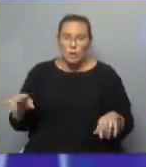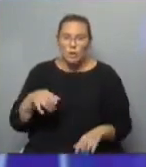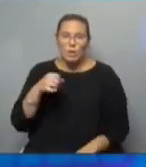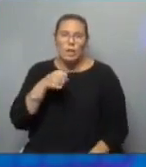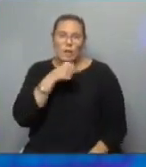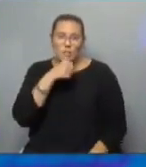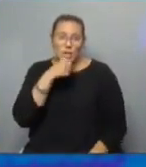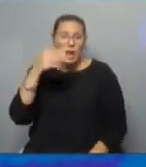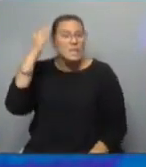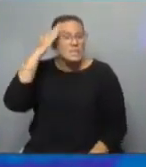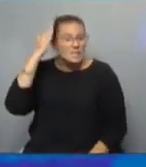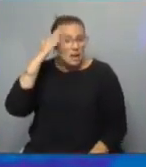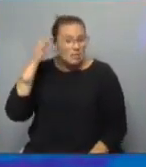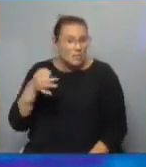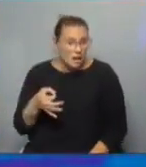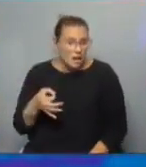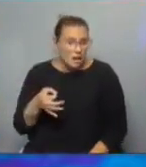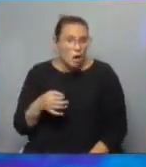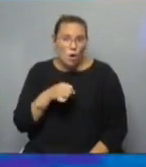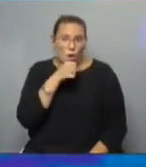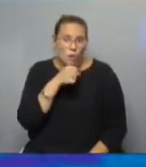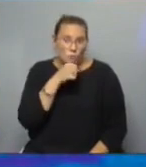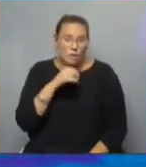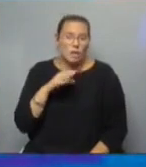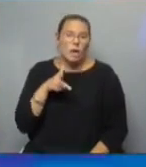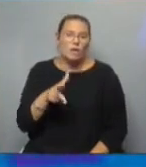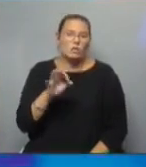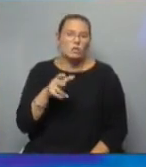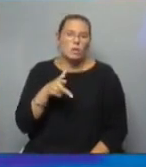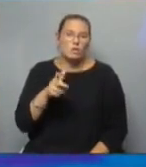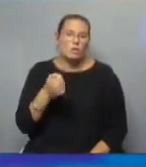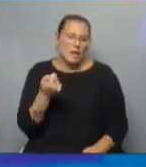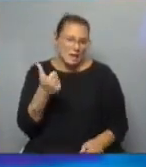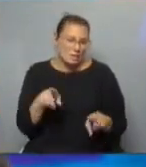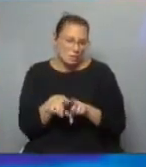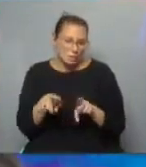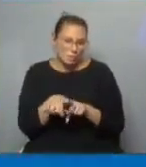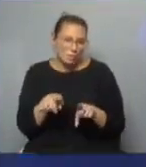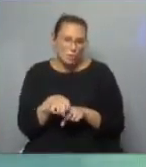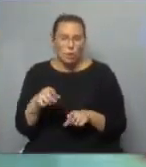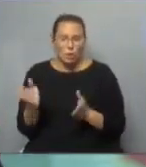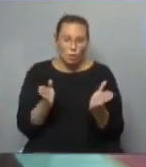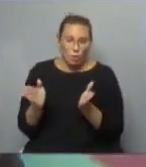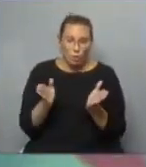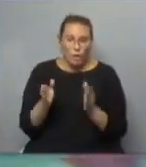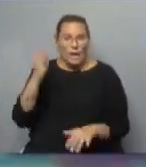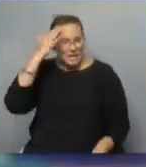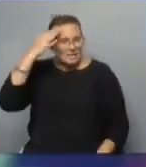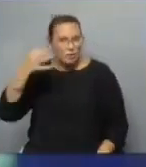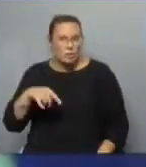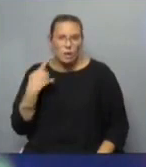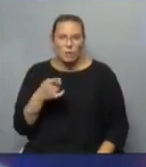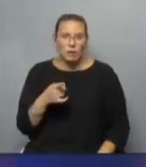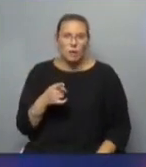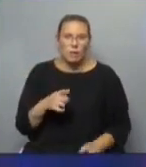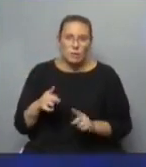sabia? La vieja sabia o la vieja chocha. Eran claro, casi claro, lo mismo. Claro. Había una y otra. Y la vieja sabia a